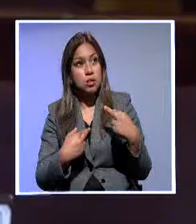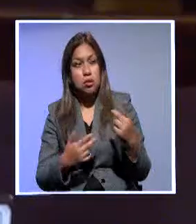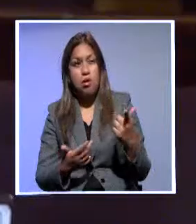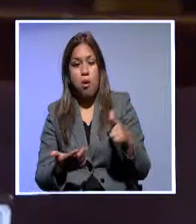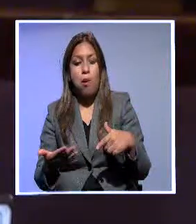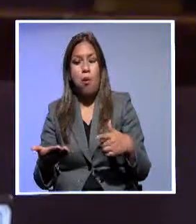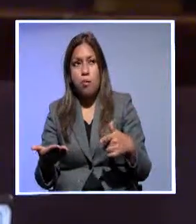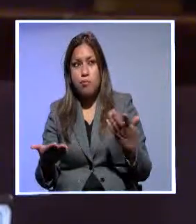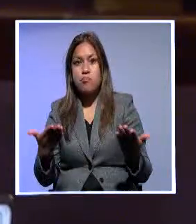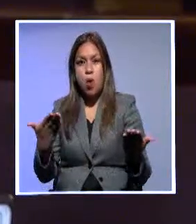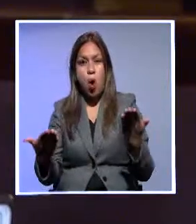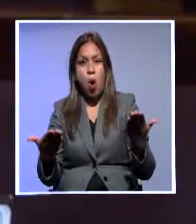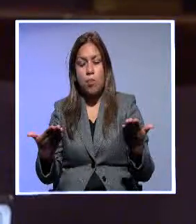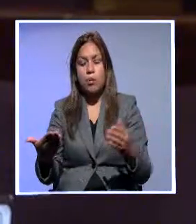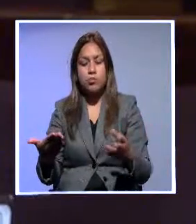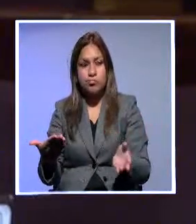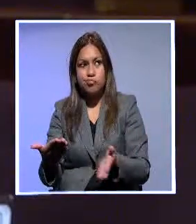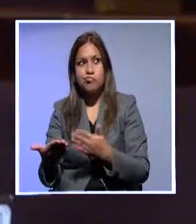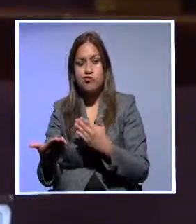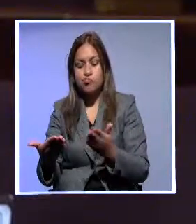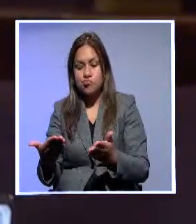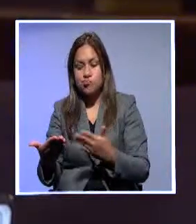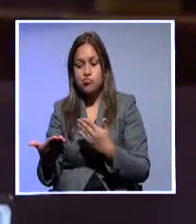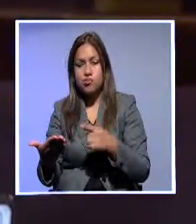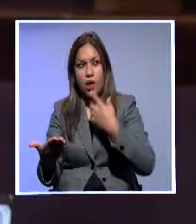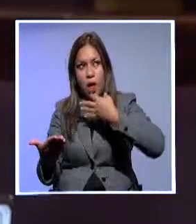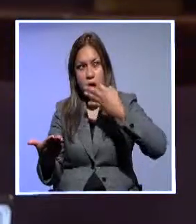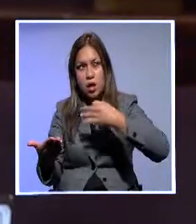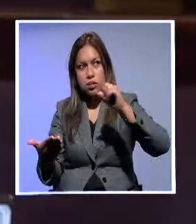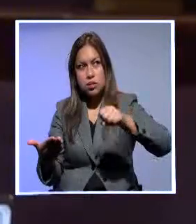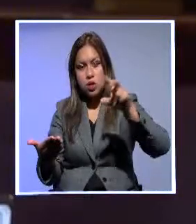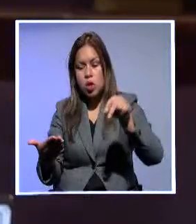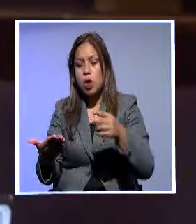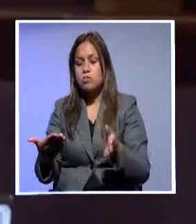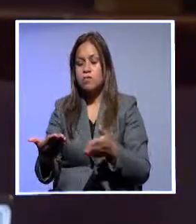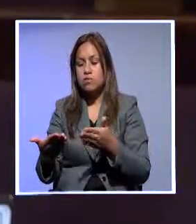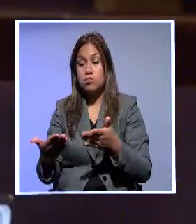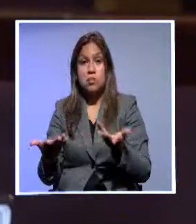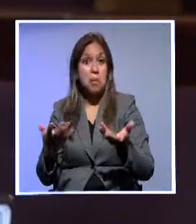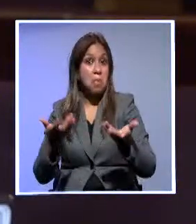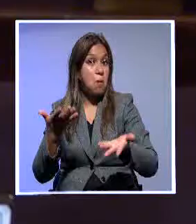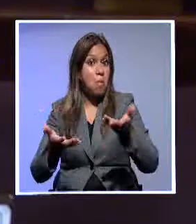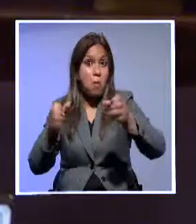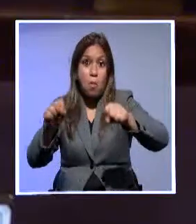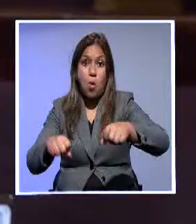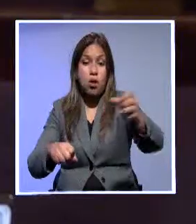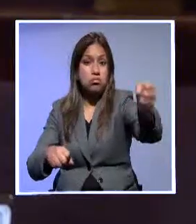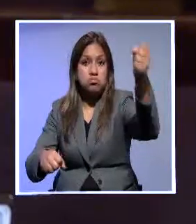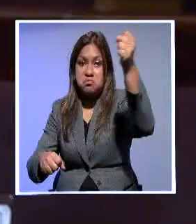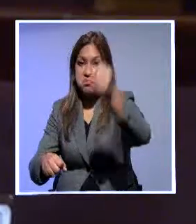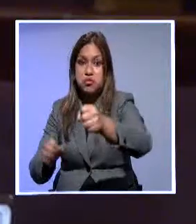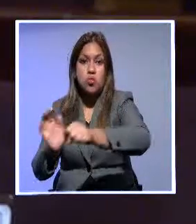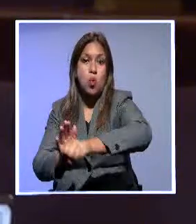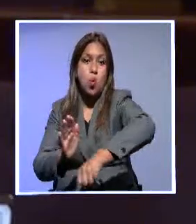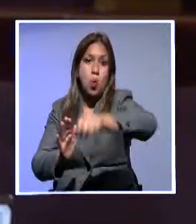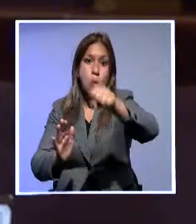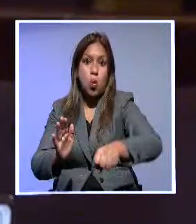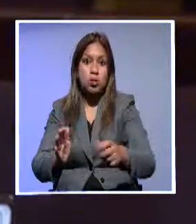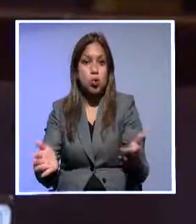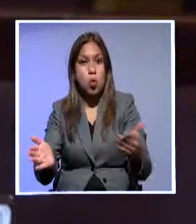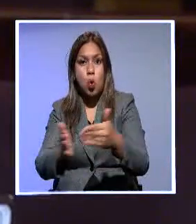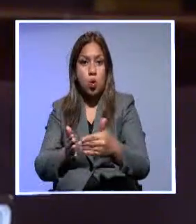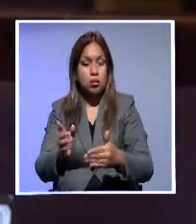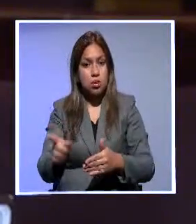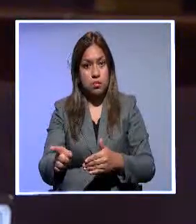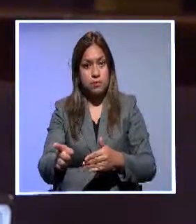llevar a juicio político a una de esas autoridades sobre todo se ha hablado de la el fiscal personalmente he considerado